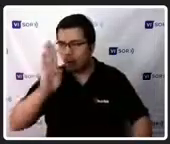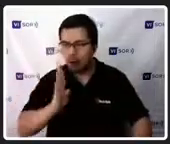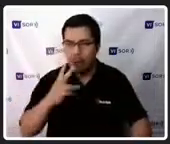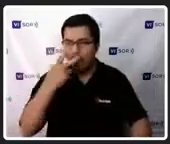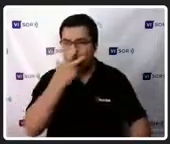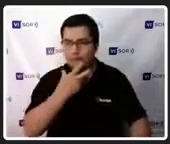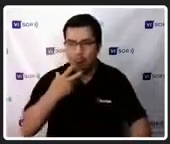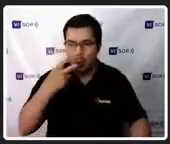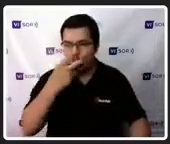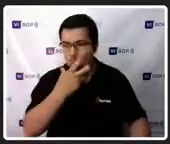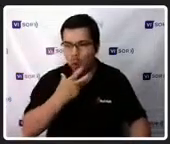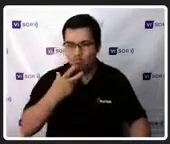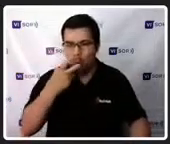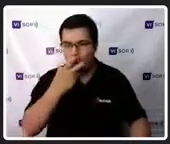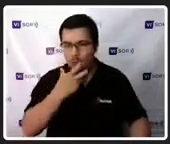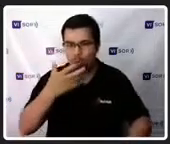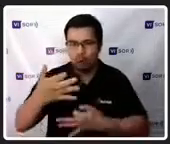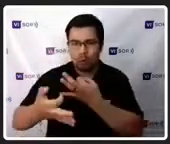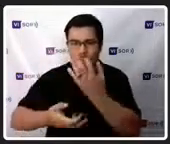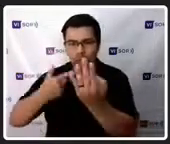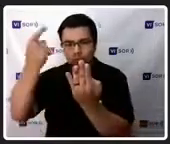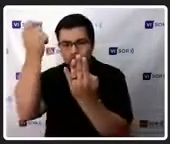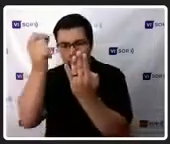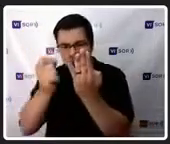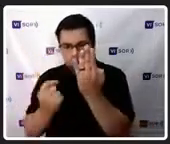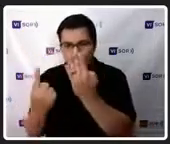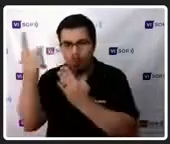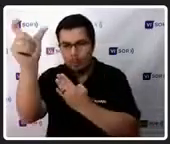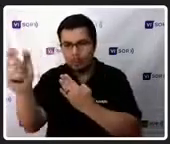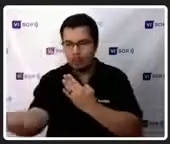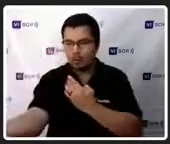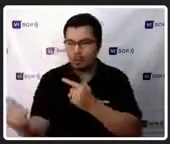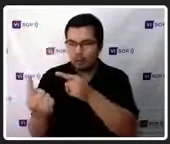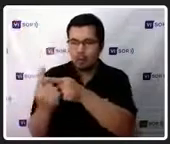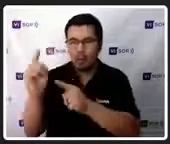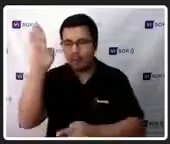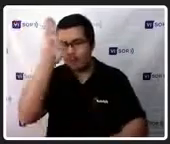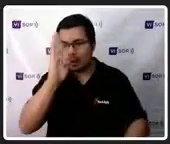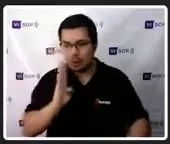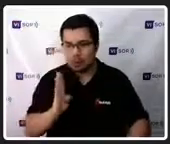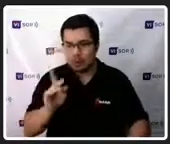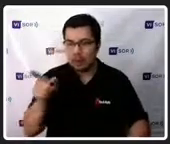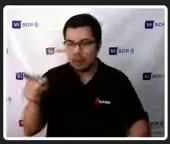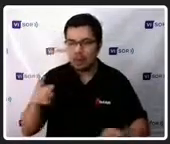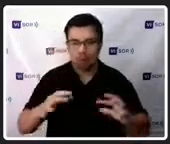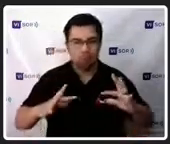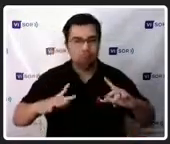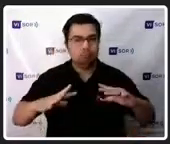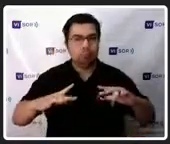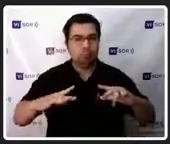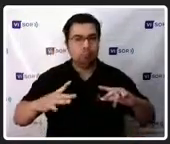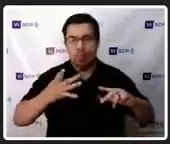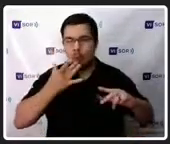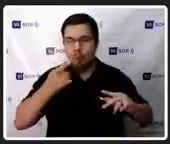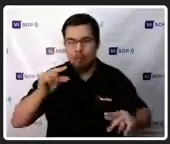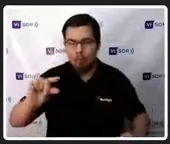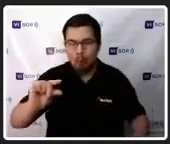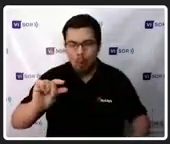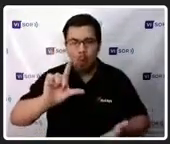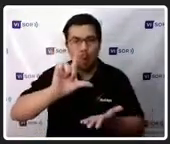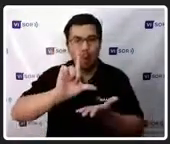las recomendaciones a un huésped brasilero, y realmente se siente contento porque muy pocos lugares lo saben atender en ese